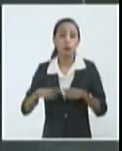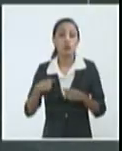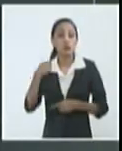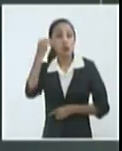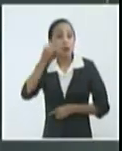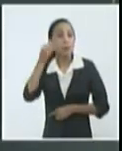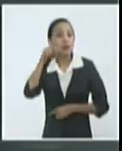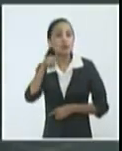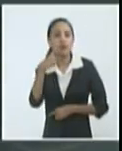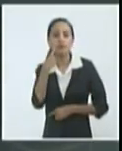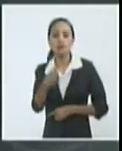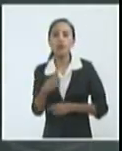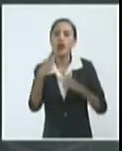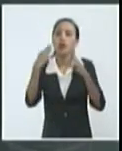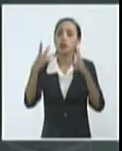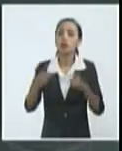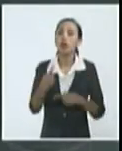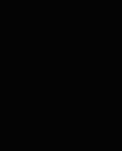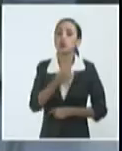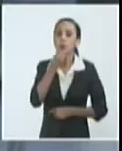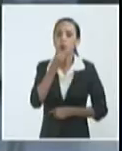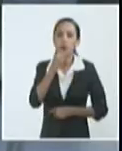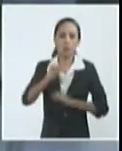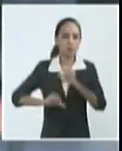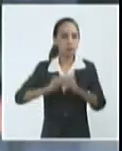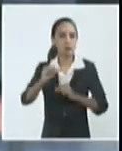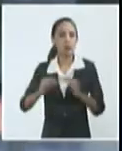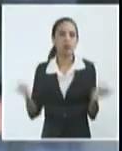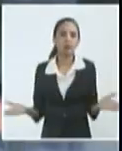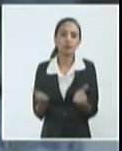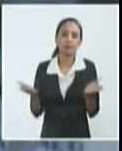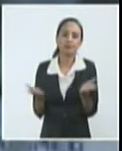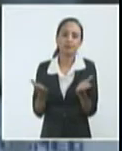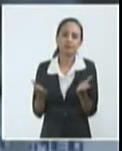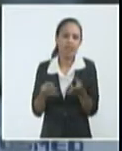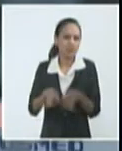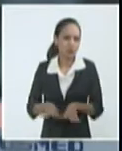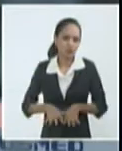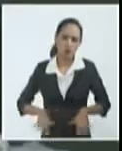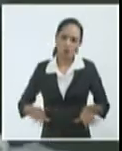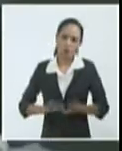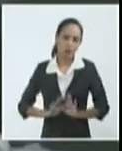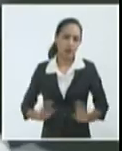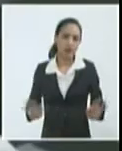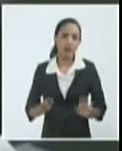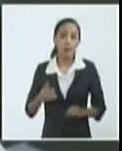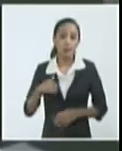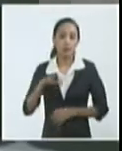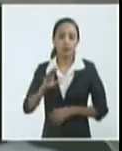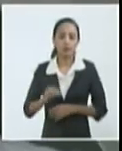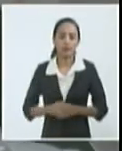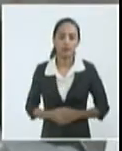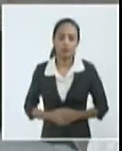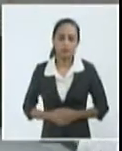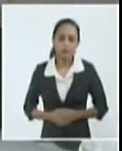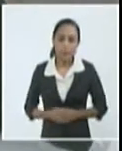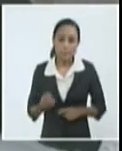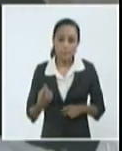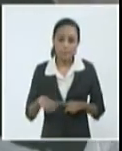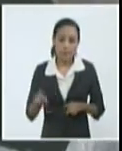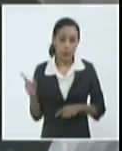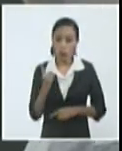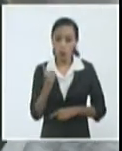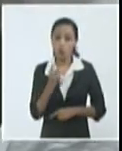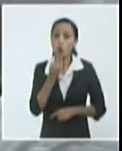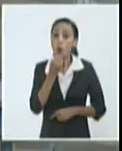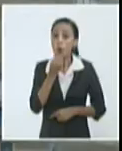resultados que nos permiten avanzar a esa nueva normalidad de la que estamos hablando hoy. Pero la única garantía de mantener